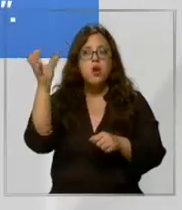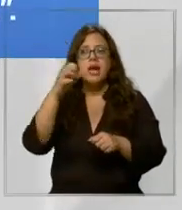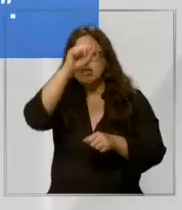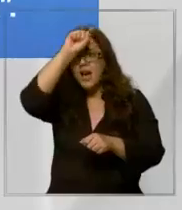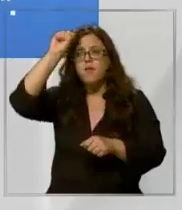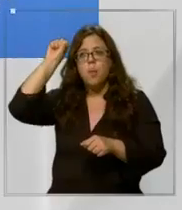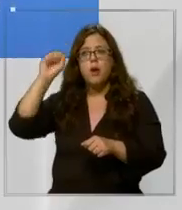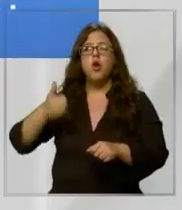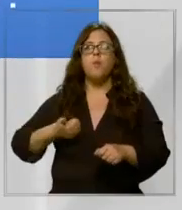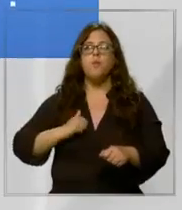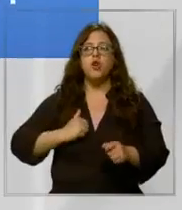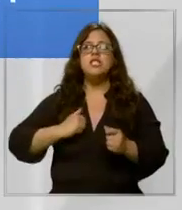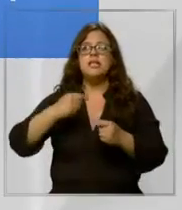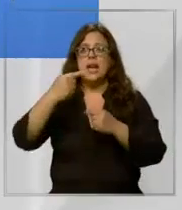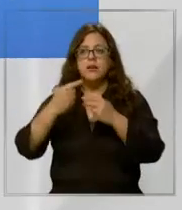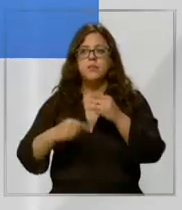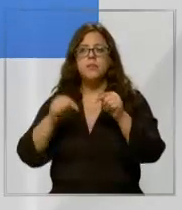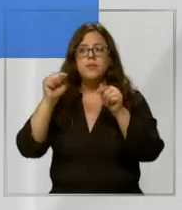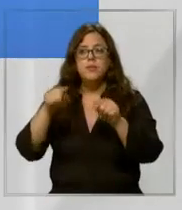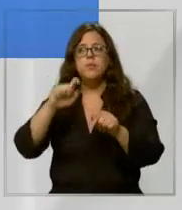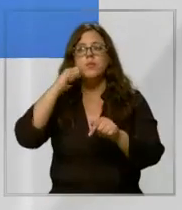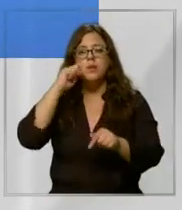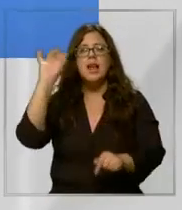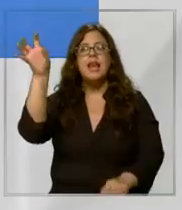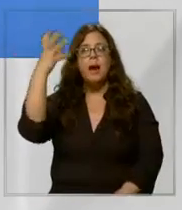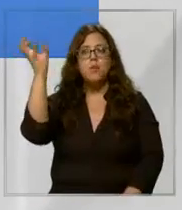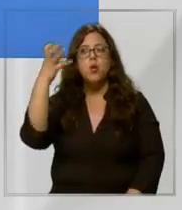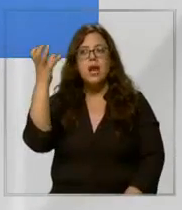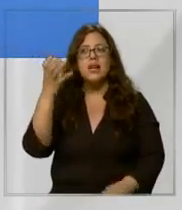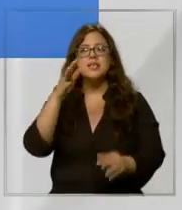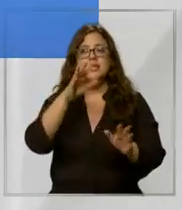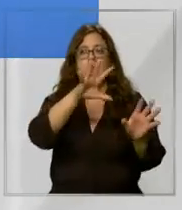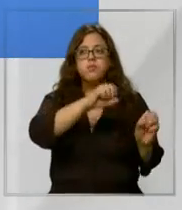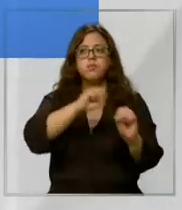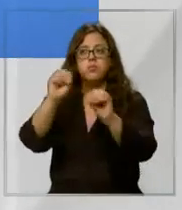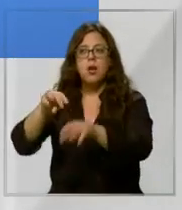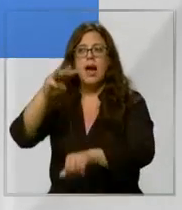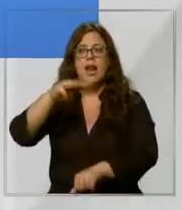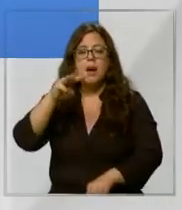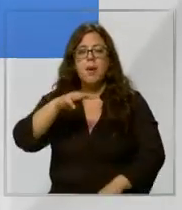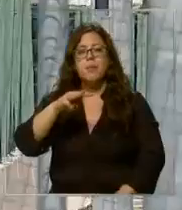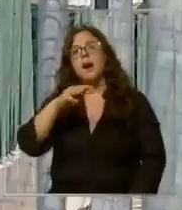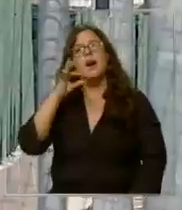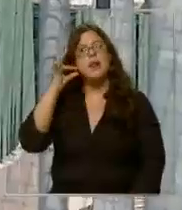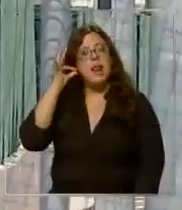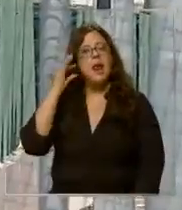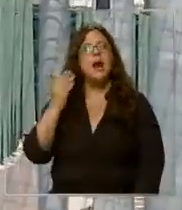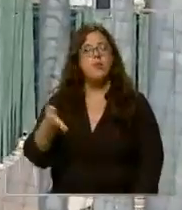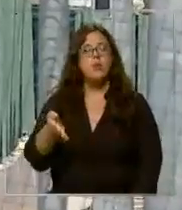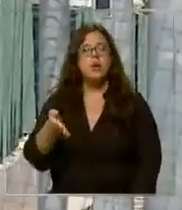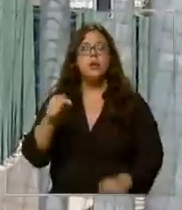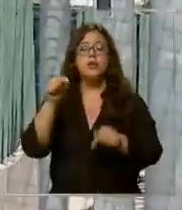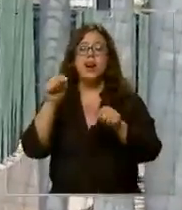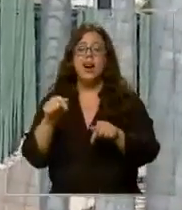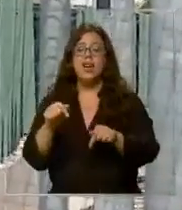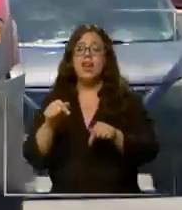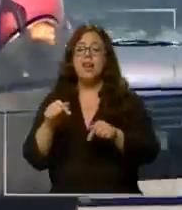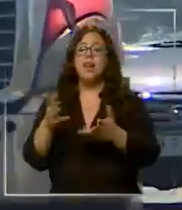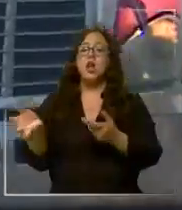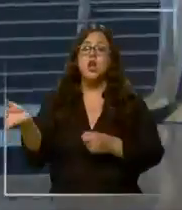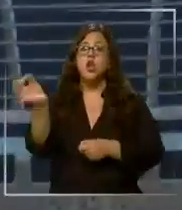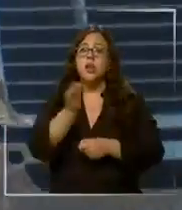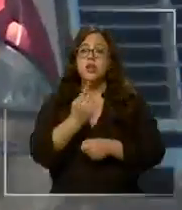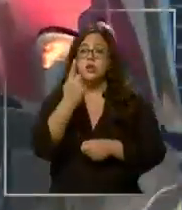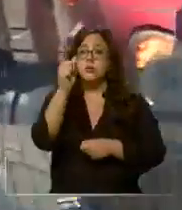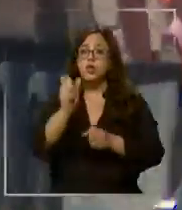ambulancias, bomberos y policías, lo que aplicó a la ambulancia que trasladaba a la madre de la usuaria. Sin excepción a la regla, según comenta